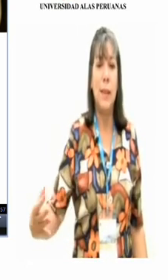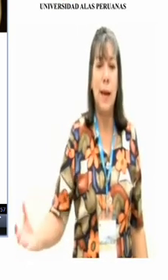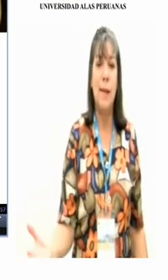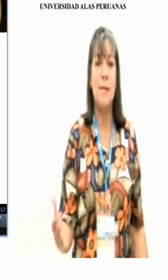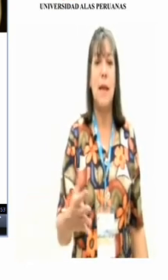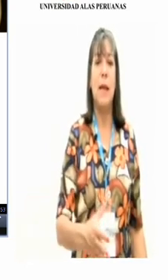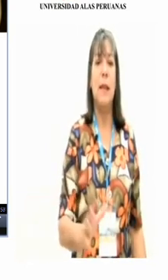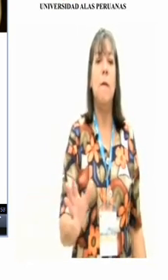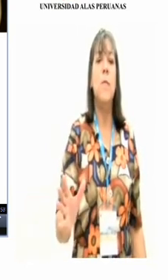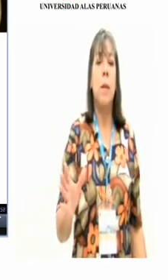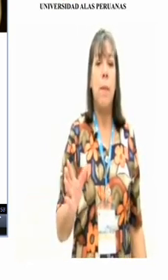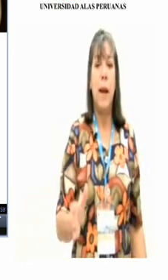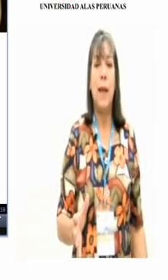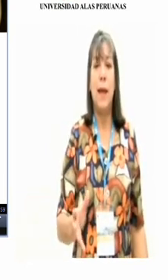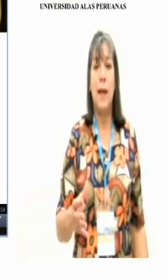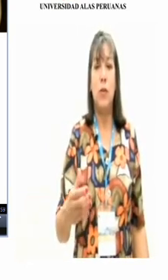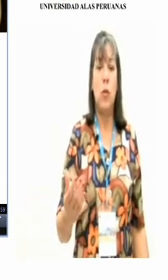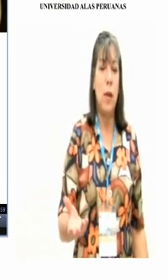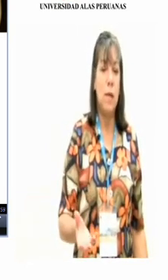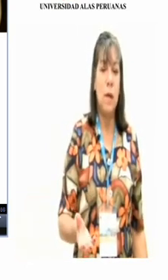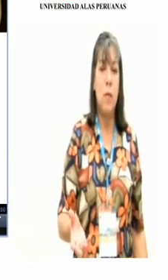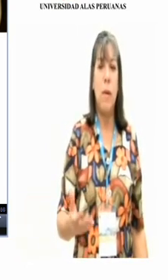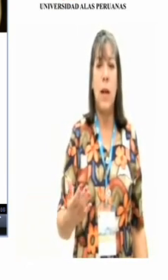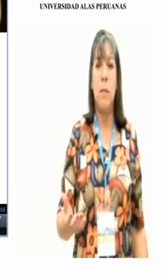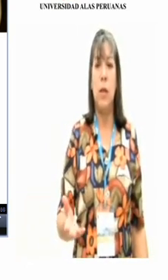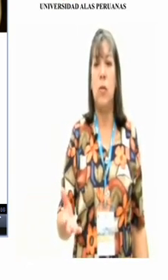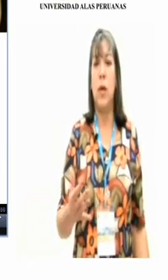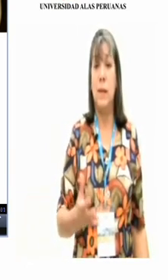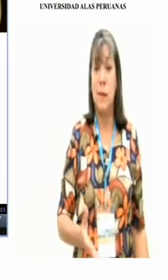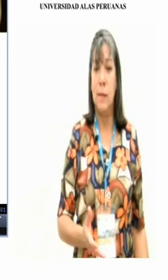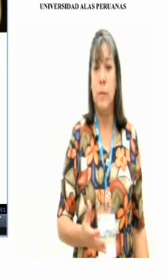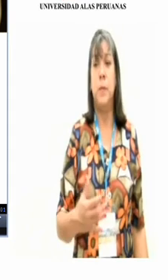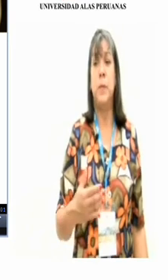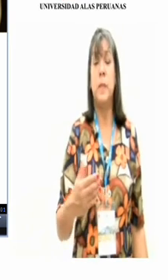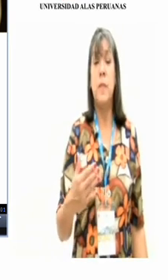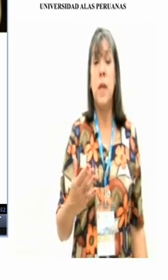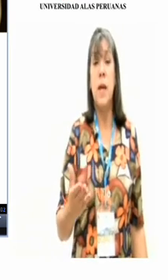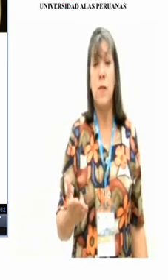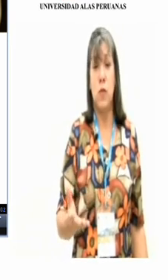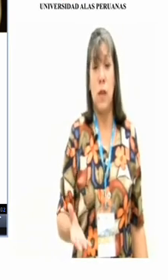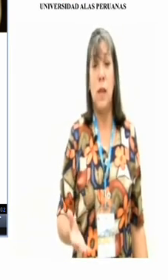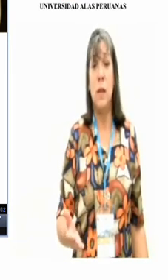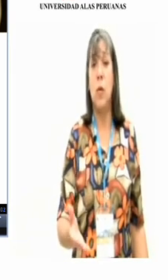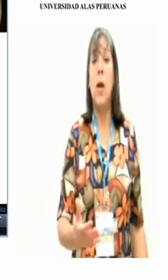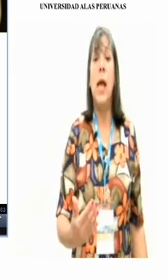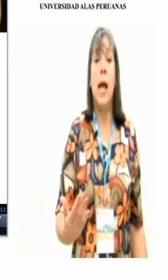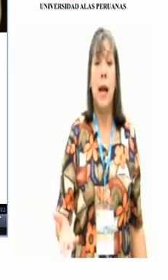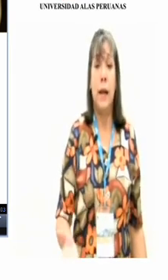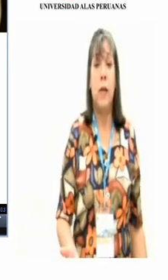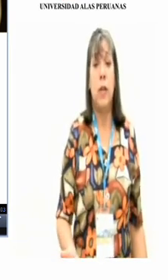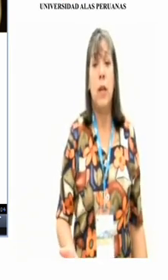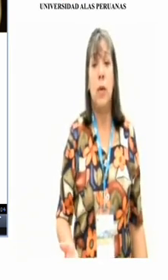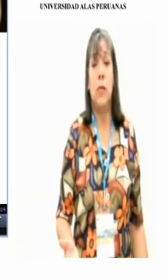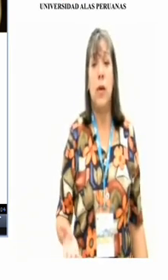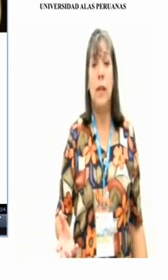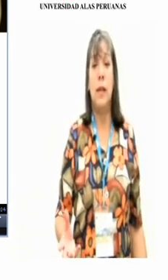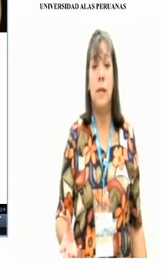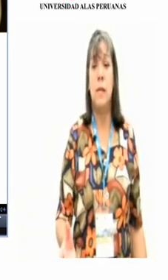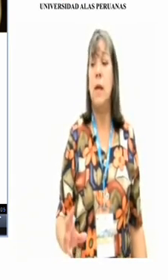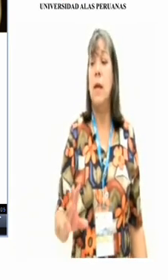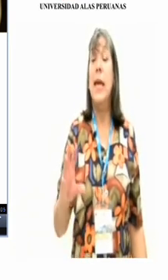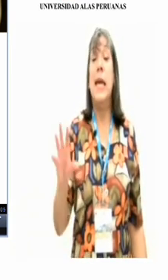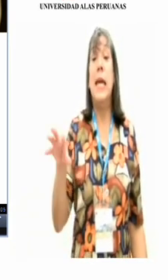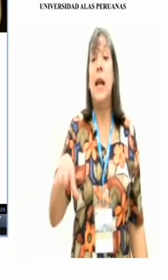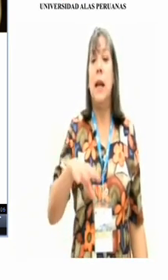dándole como ventanas de salida para que todos esos nuevos elementos que están sucediendo alrededor de la educación